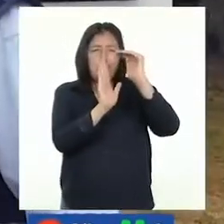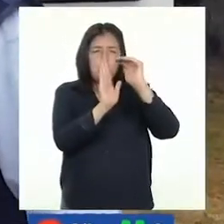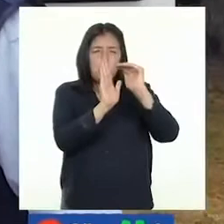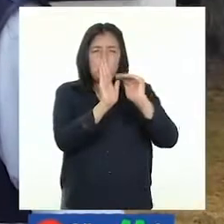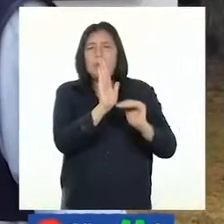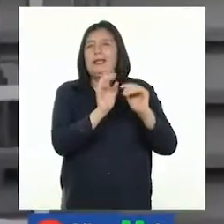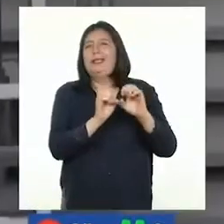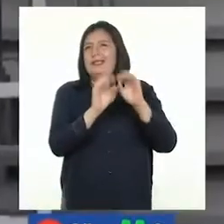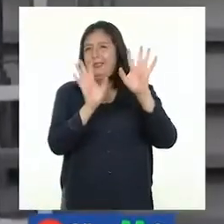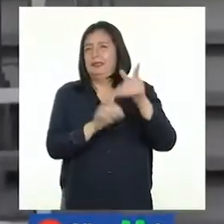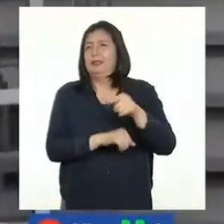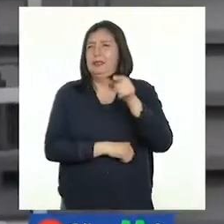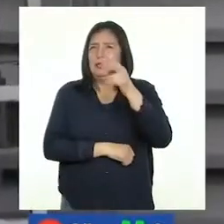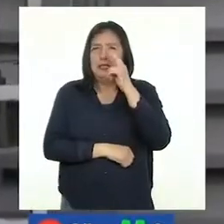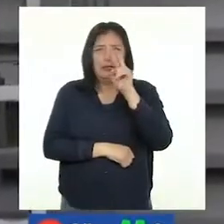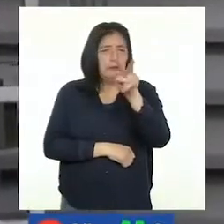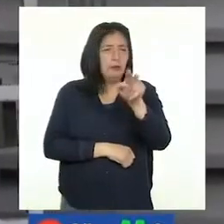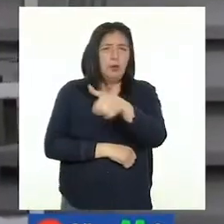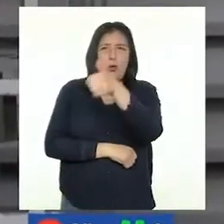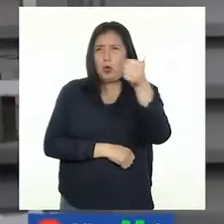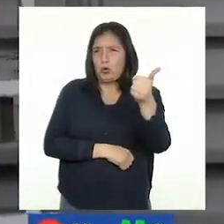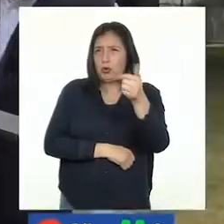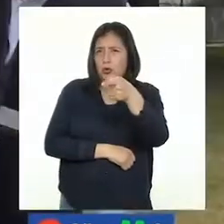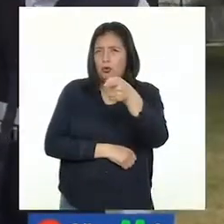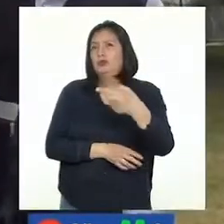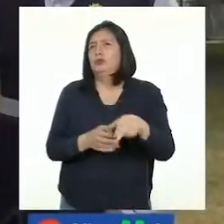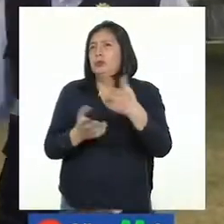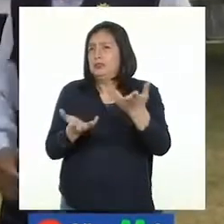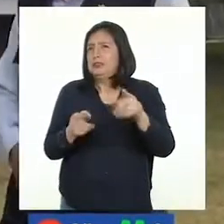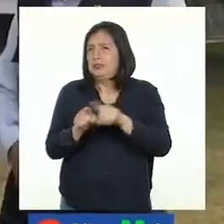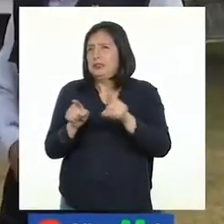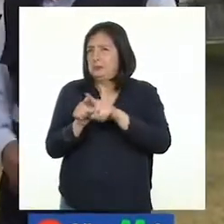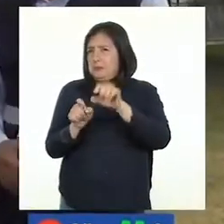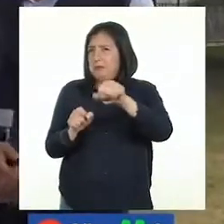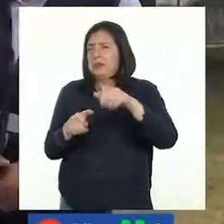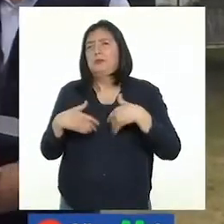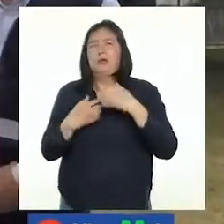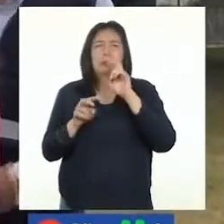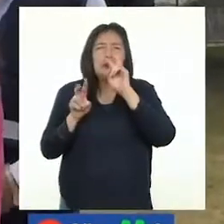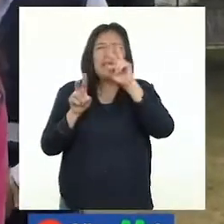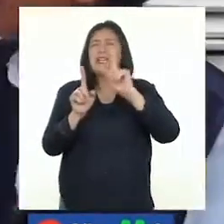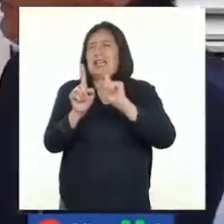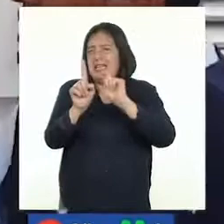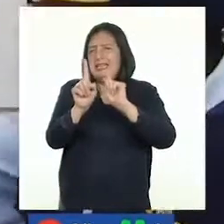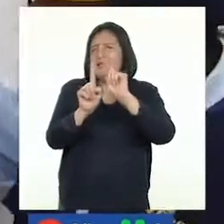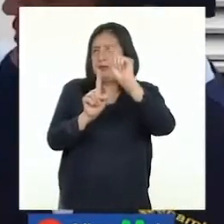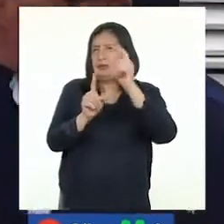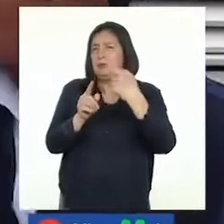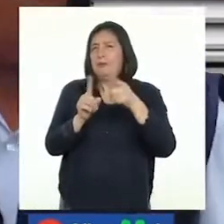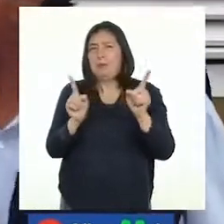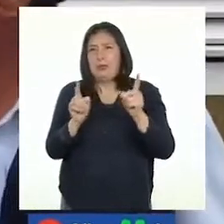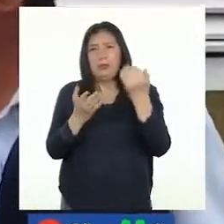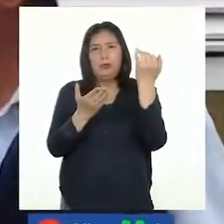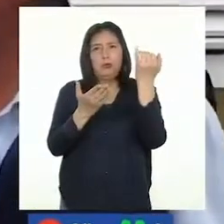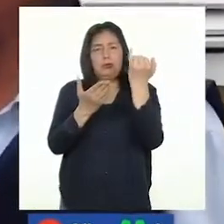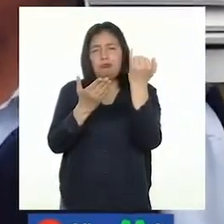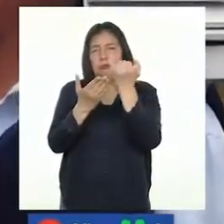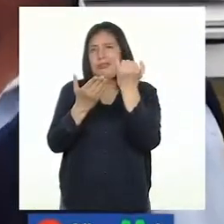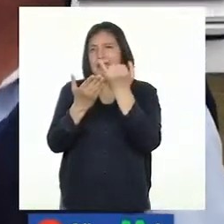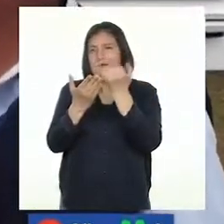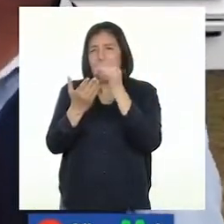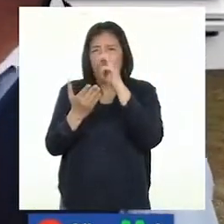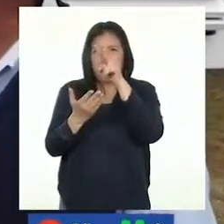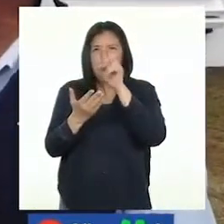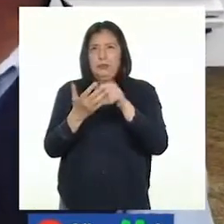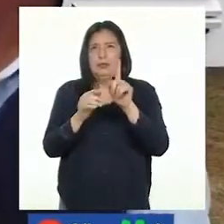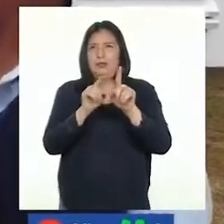mínima durante el día, ¿no? Acá tenemos otro instrumental que también nos va a permitir ver las temperaturas, pero graficándose, ¿no? Acá nos va